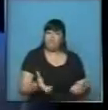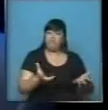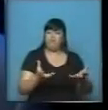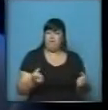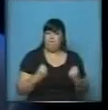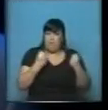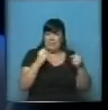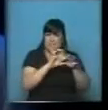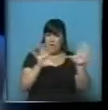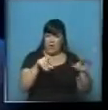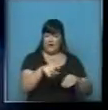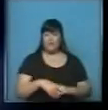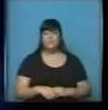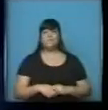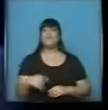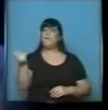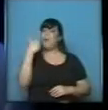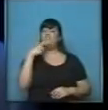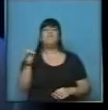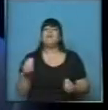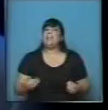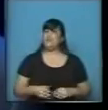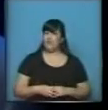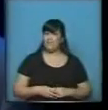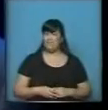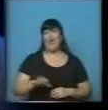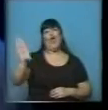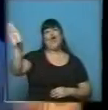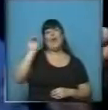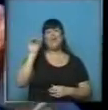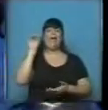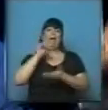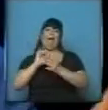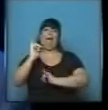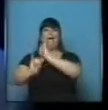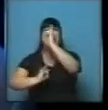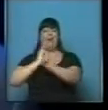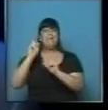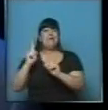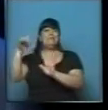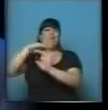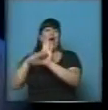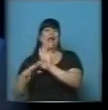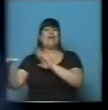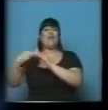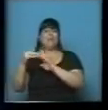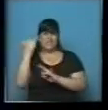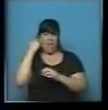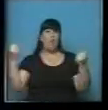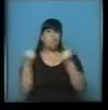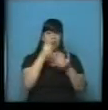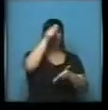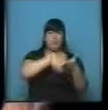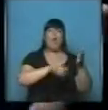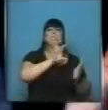democrático. Macri, ¿sabe lo que hizo? Copia y pegue. Agarró todas las actas compromisos que yo firmé con cada una